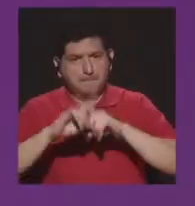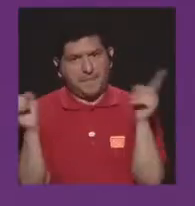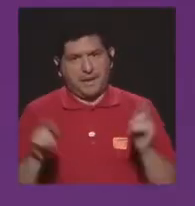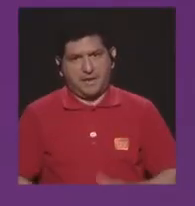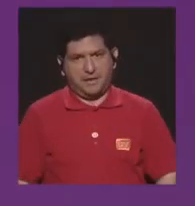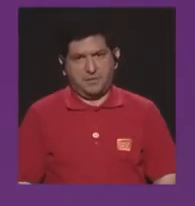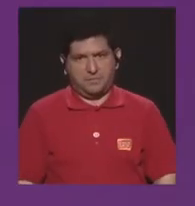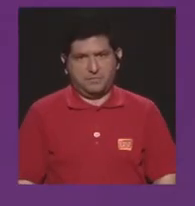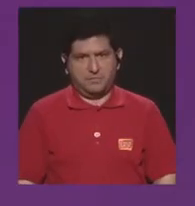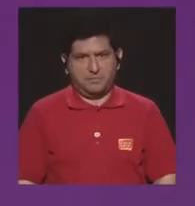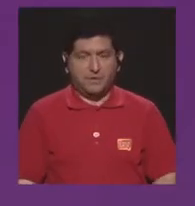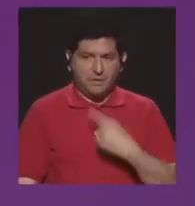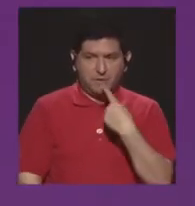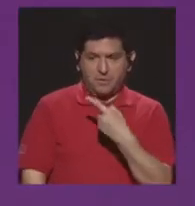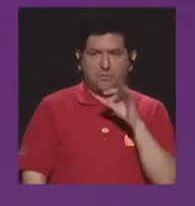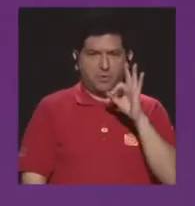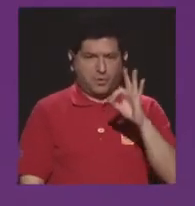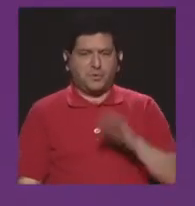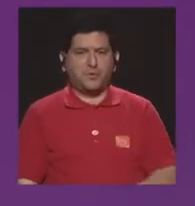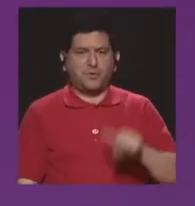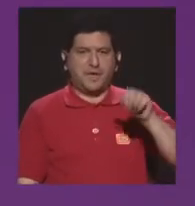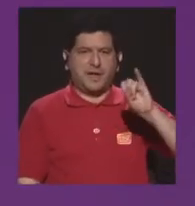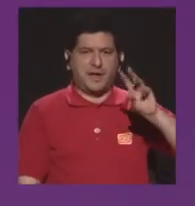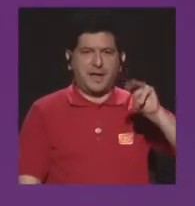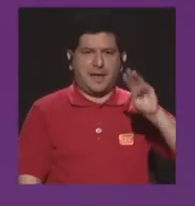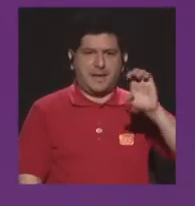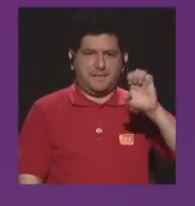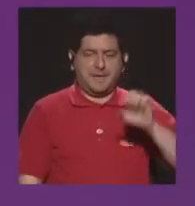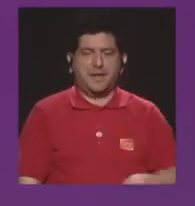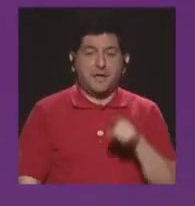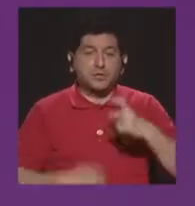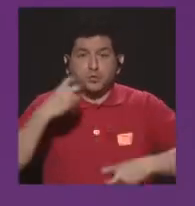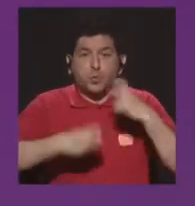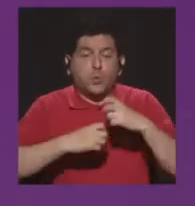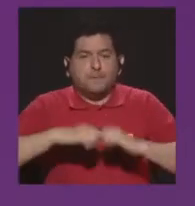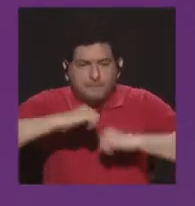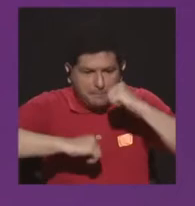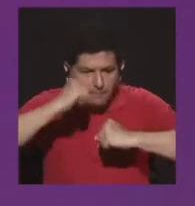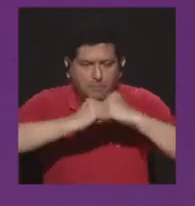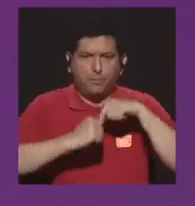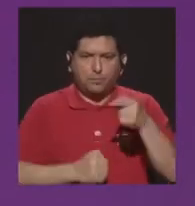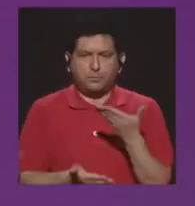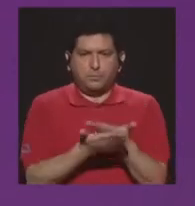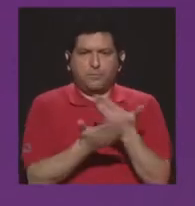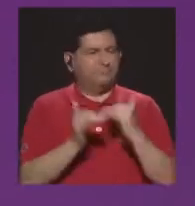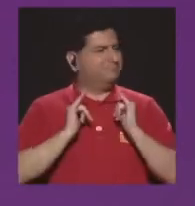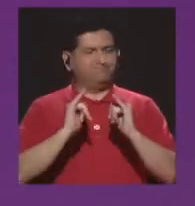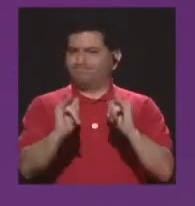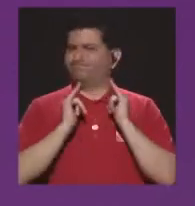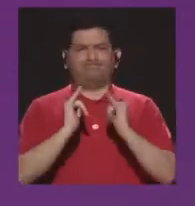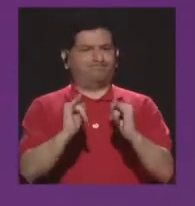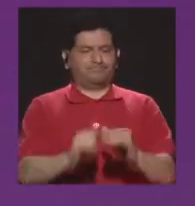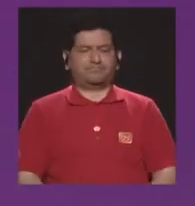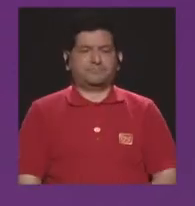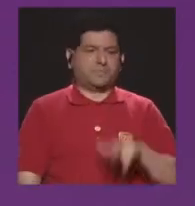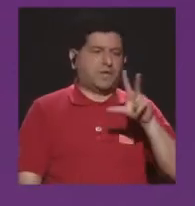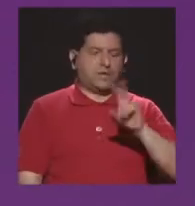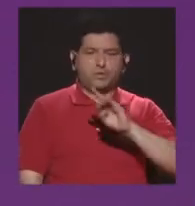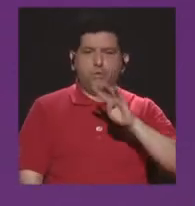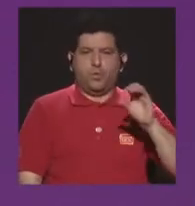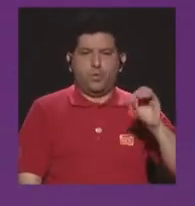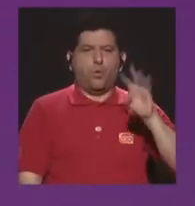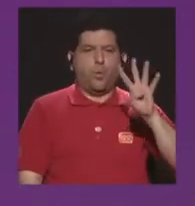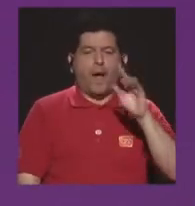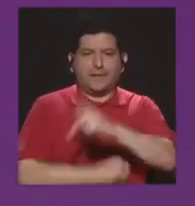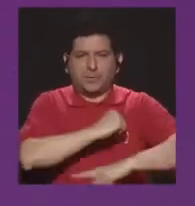ello. Lo señaló muy bien Aimé, esto es un problema estructural, sí. Con lo cual, si vos tenés probada la desigualdad en 3-4 países de